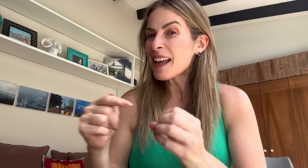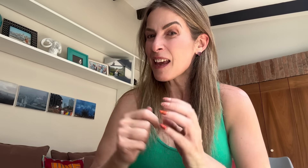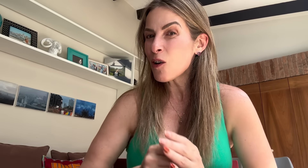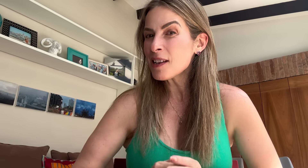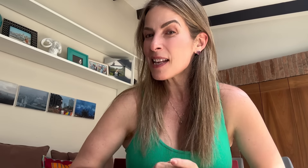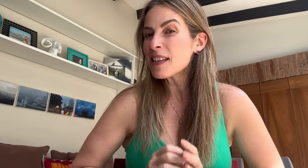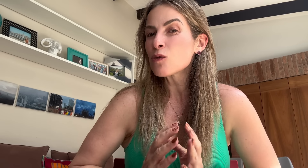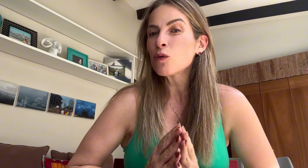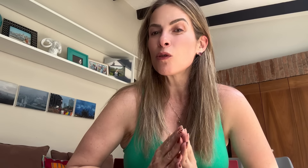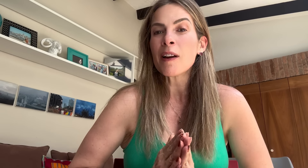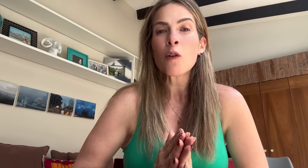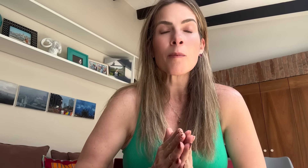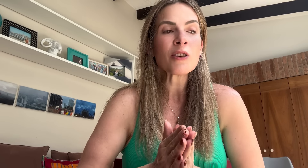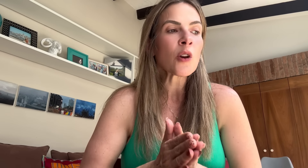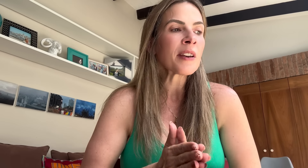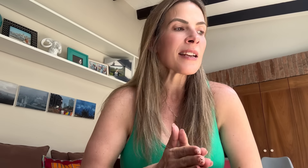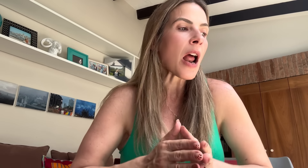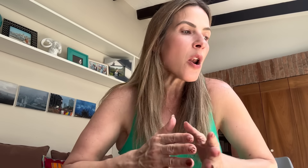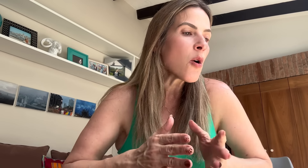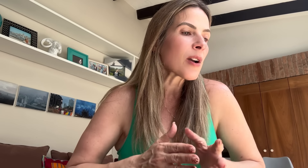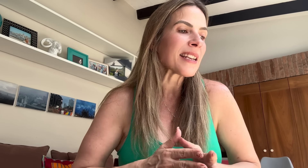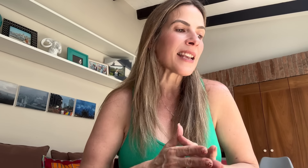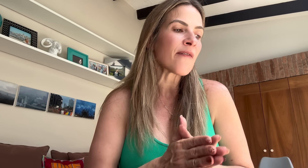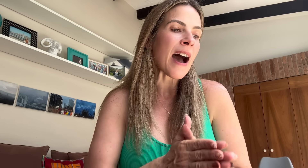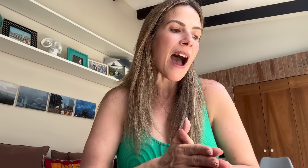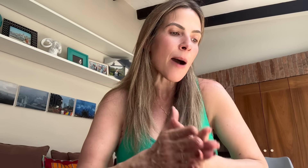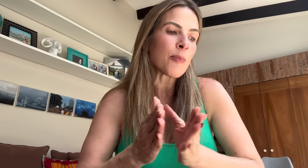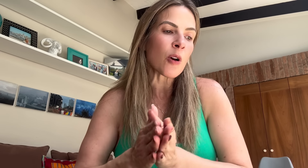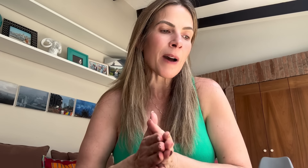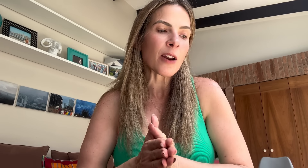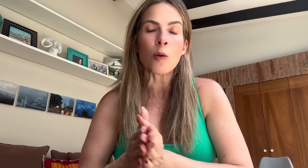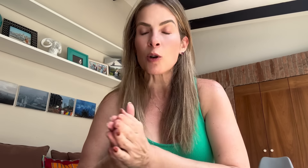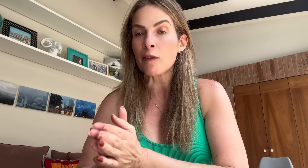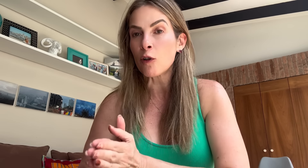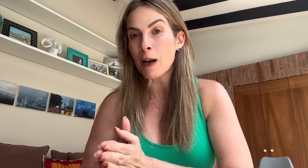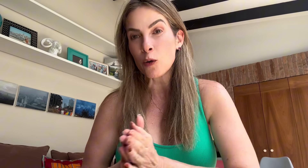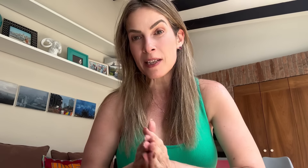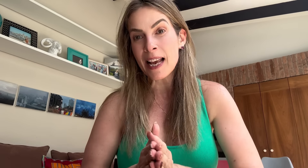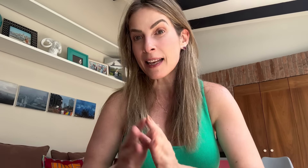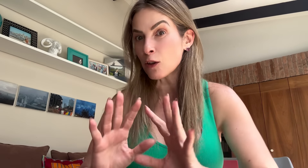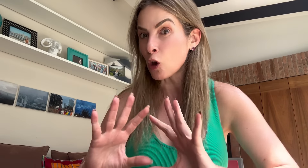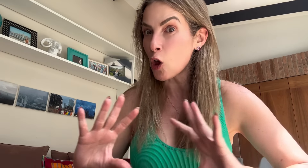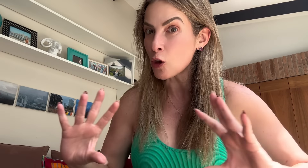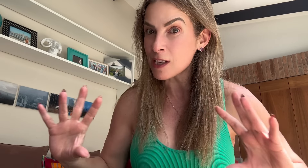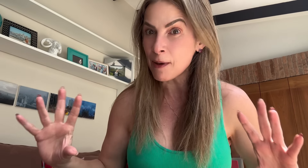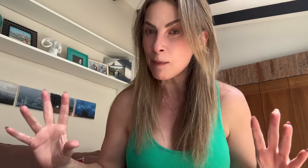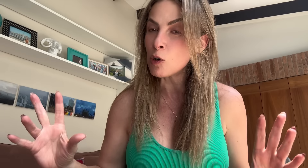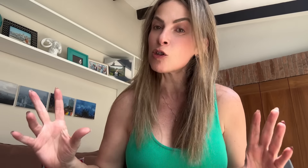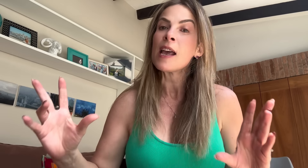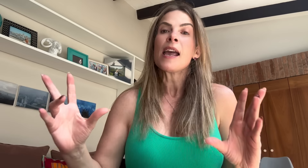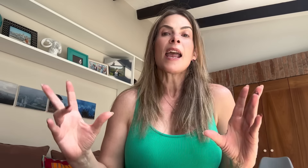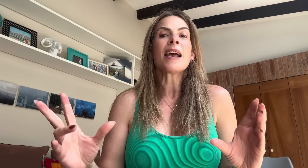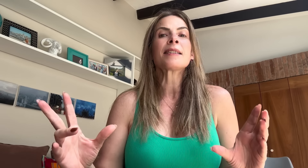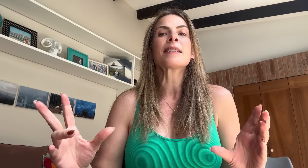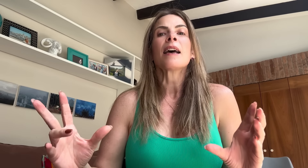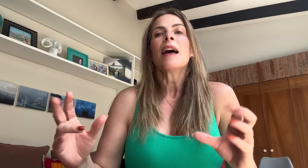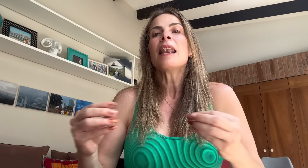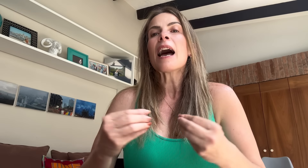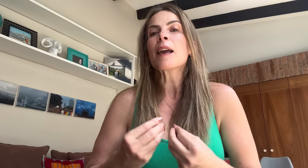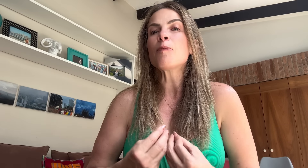El día de hoy se discutió en comisiones lo que se va a aprobar como reforma judicial, que todos sabemos